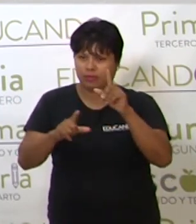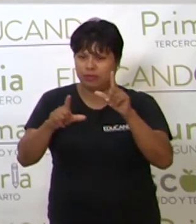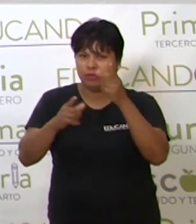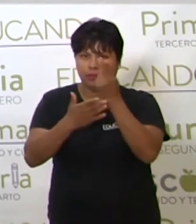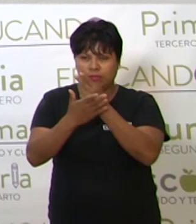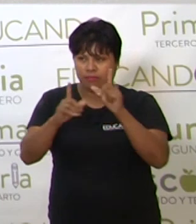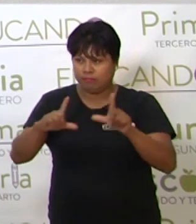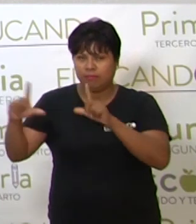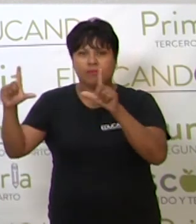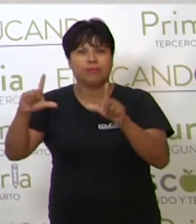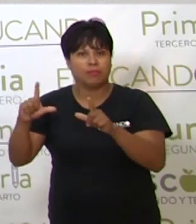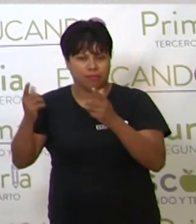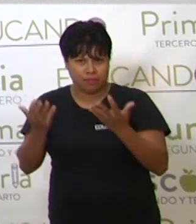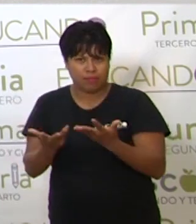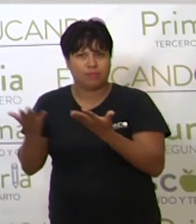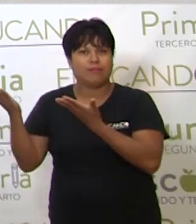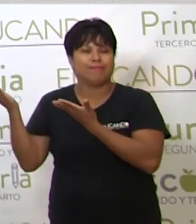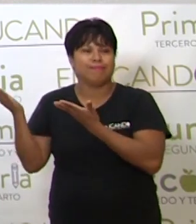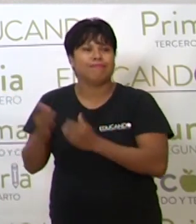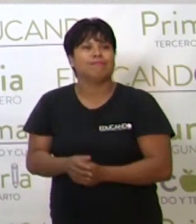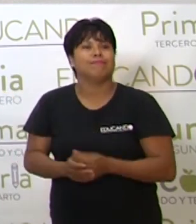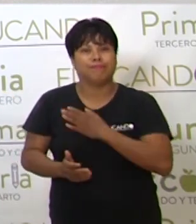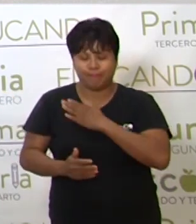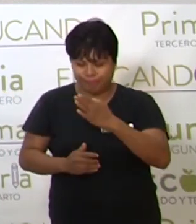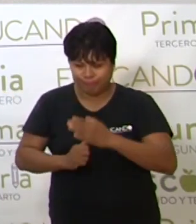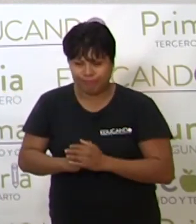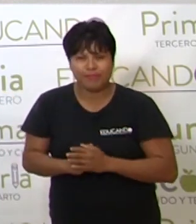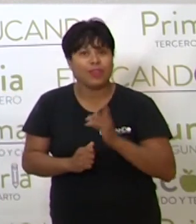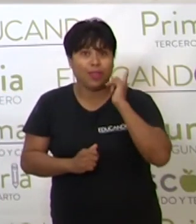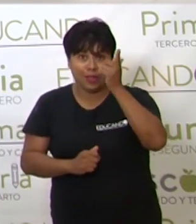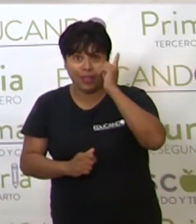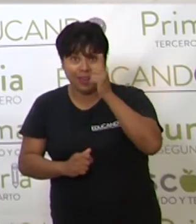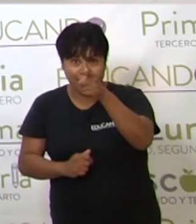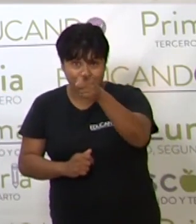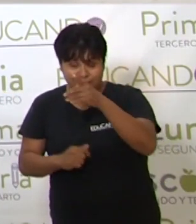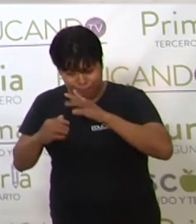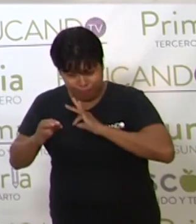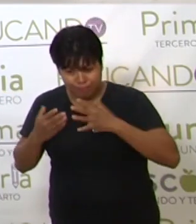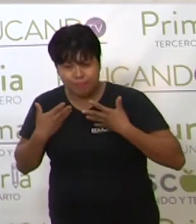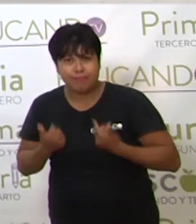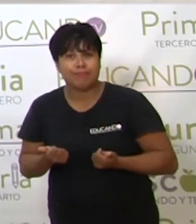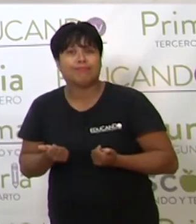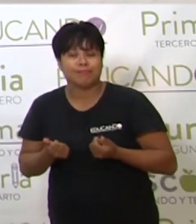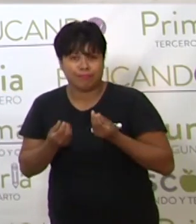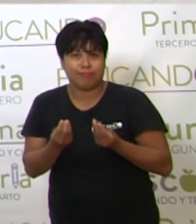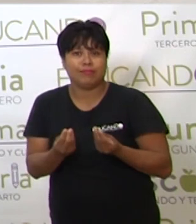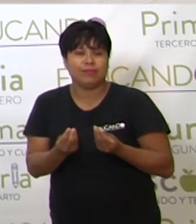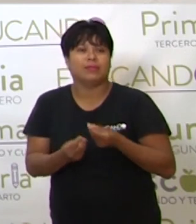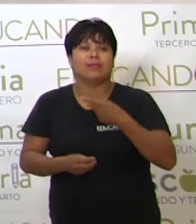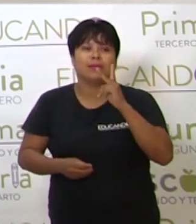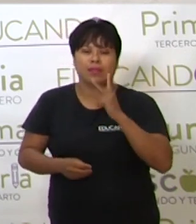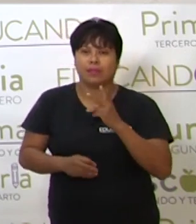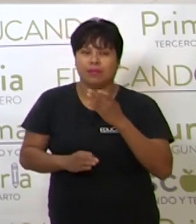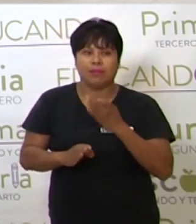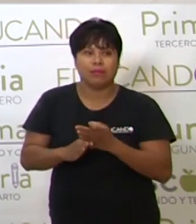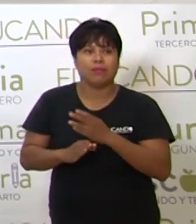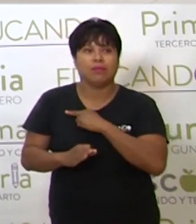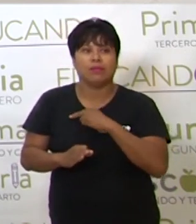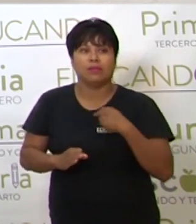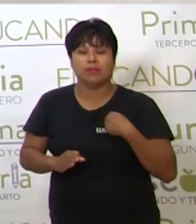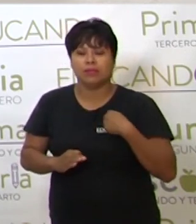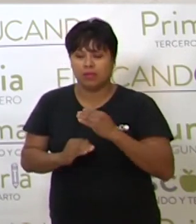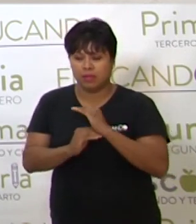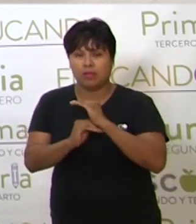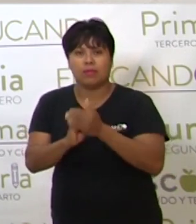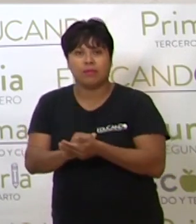representado niñas y niños bueno espero que se hayan divertido mucho pero mientras vamos vamos a